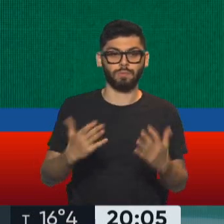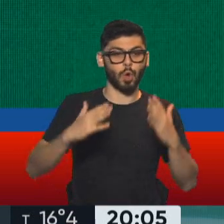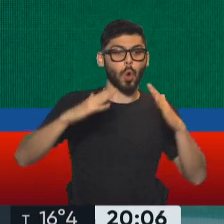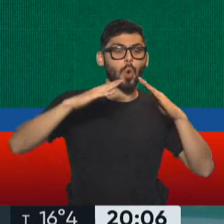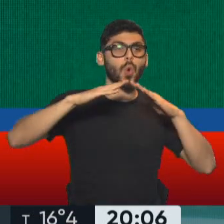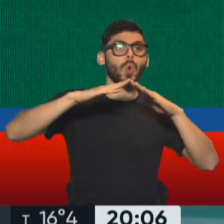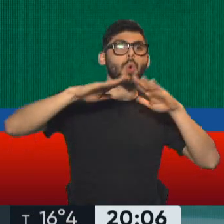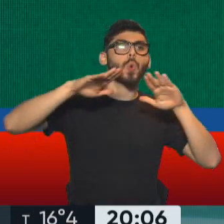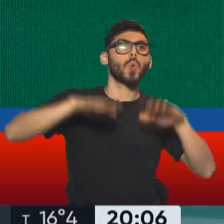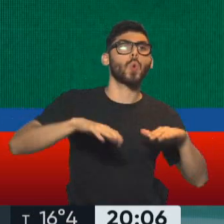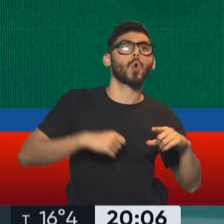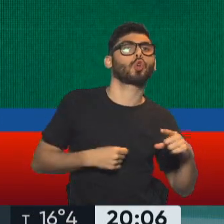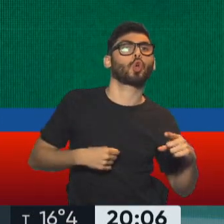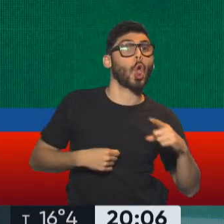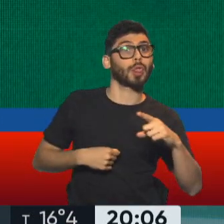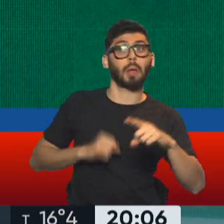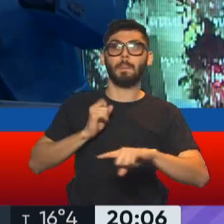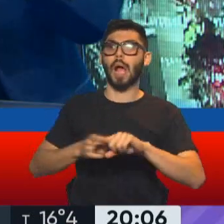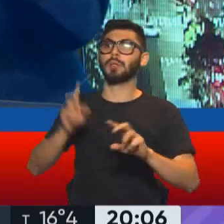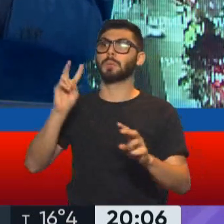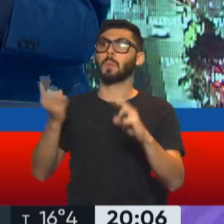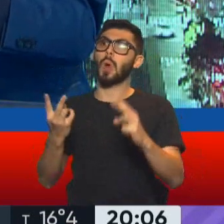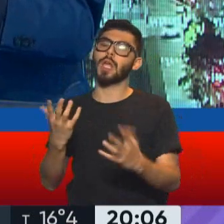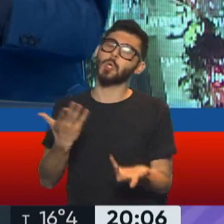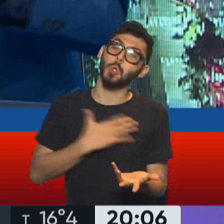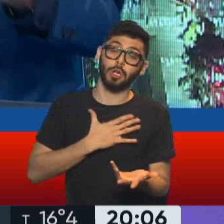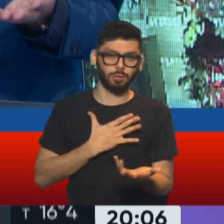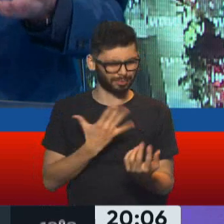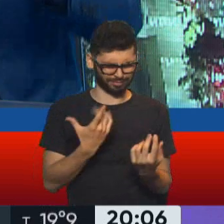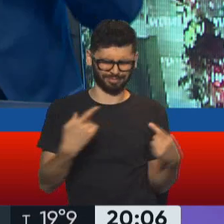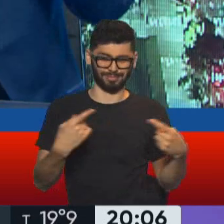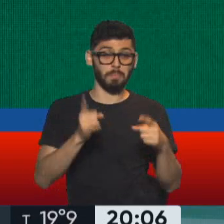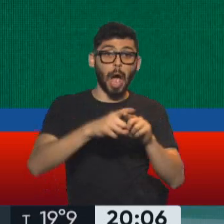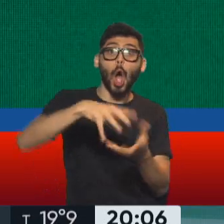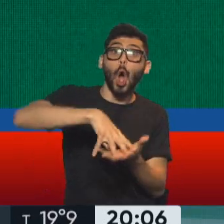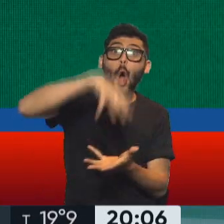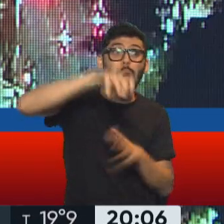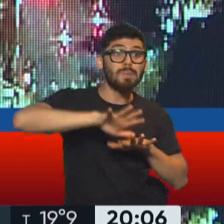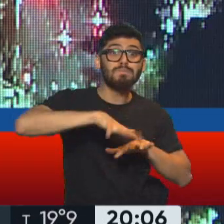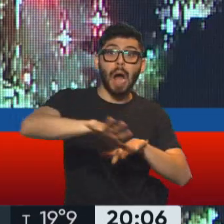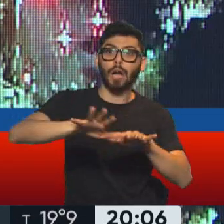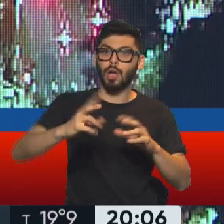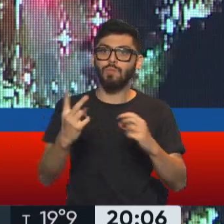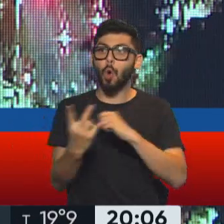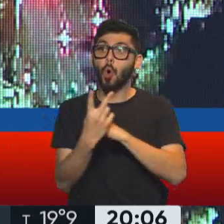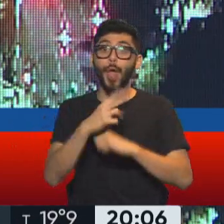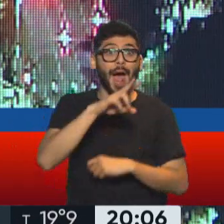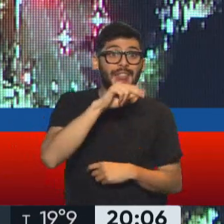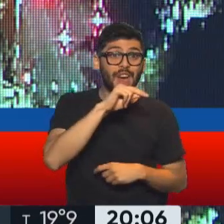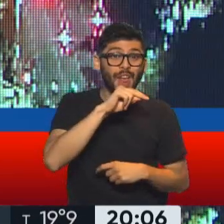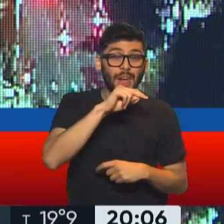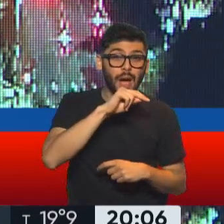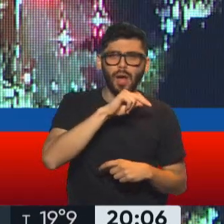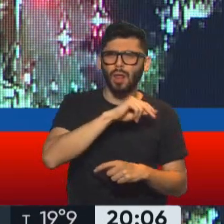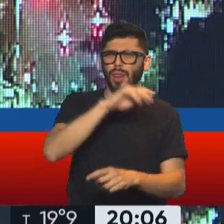vez lamentar tantas muertes, ¿no? Y no se puede hacer las marchas que ellos hicieron al obelisco sin ningún tipo de protección. Las contradicciones. Y